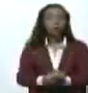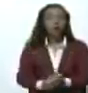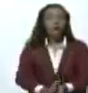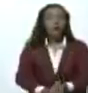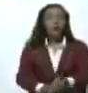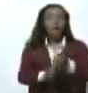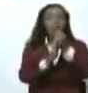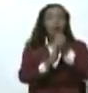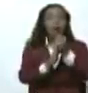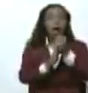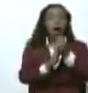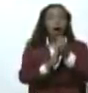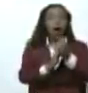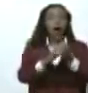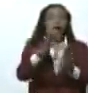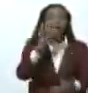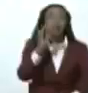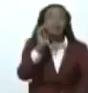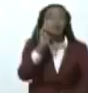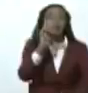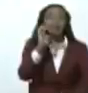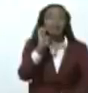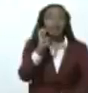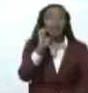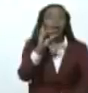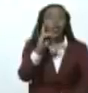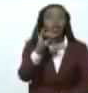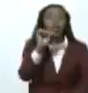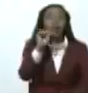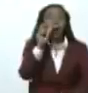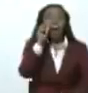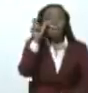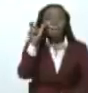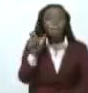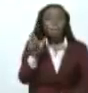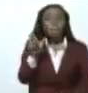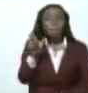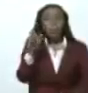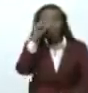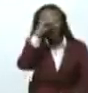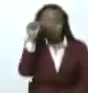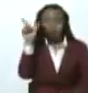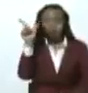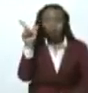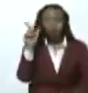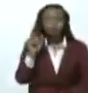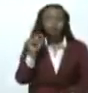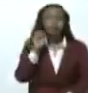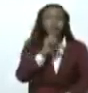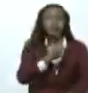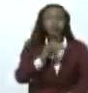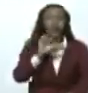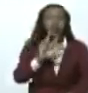Encabeza Freddy Alirio Bernal Rosales, PSUV, con